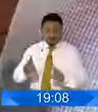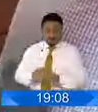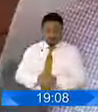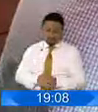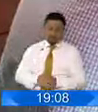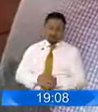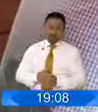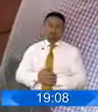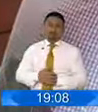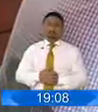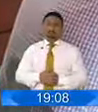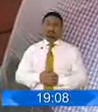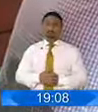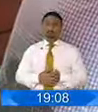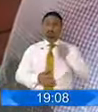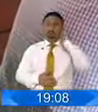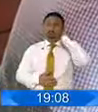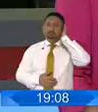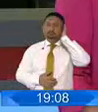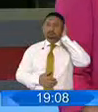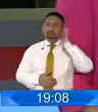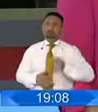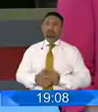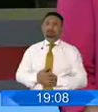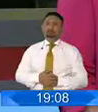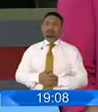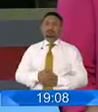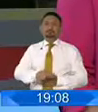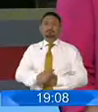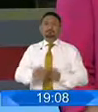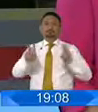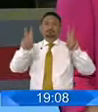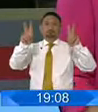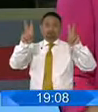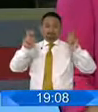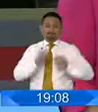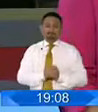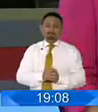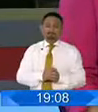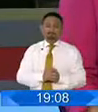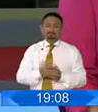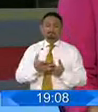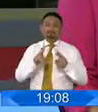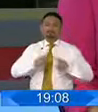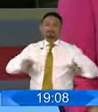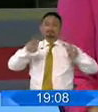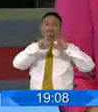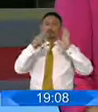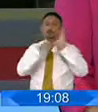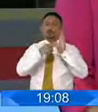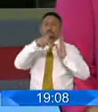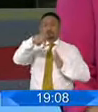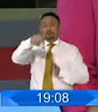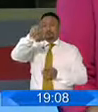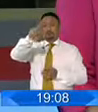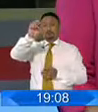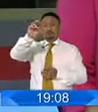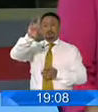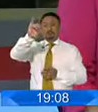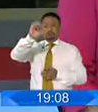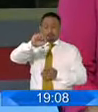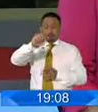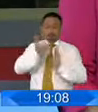preguntas. Informó Jorge Escobar. En otro ámbito de la información, el valor del impuesto predial incrementó en cerca del